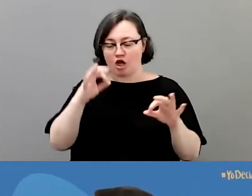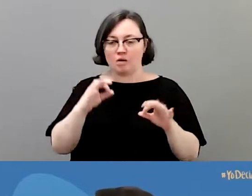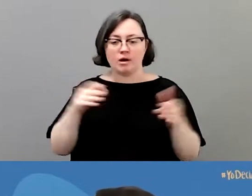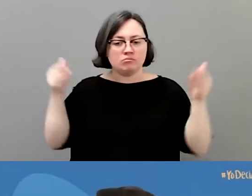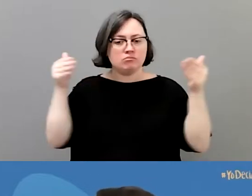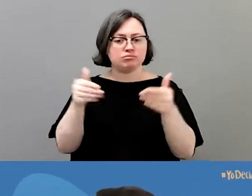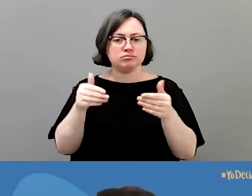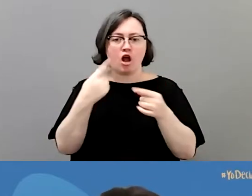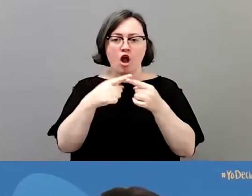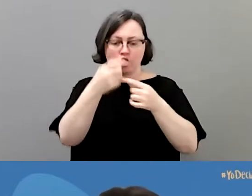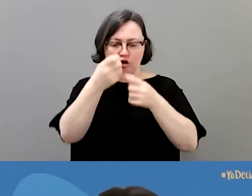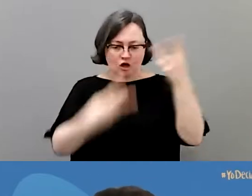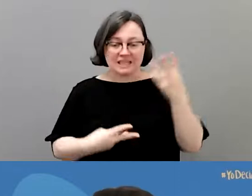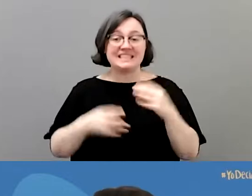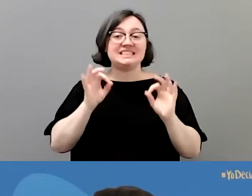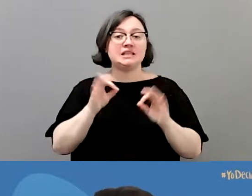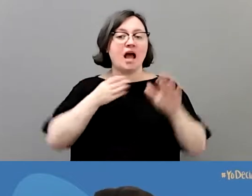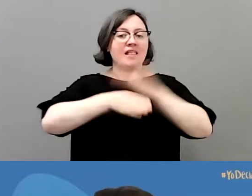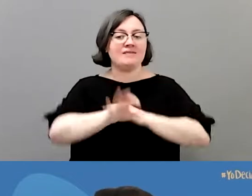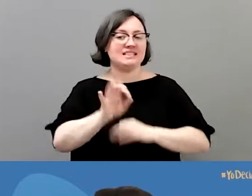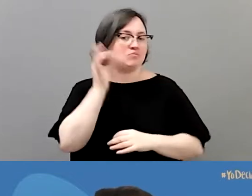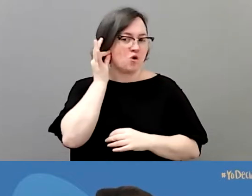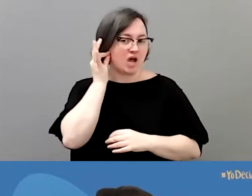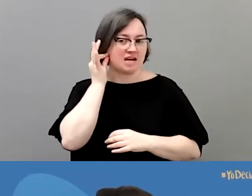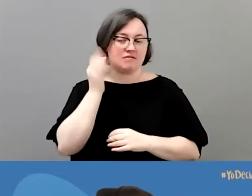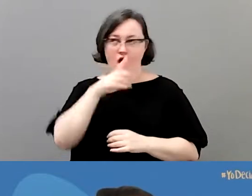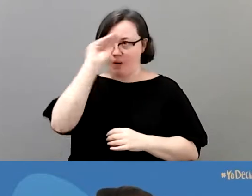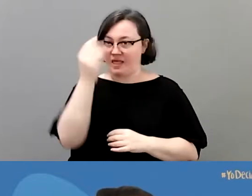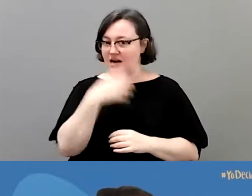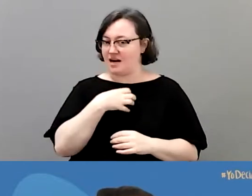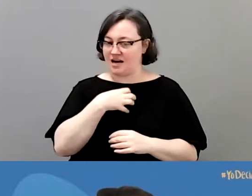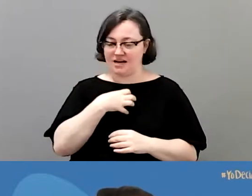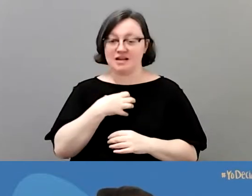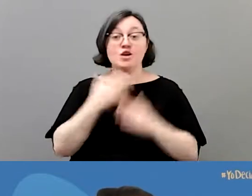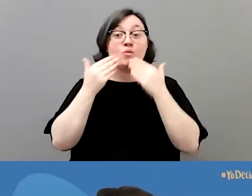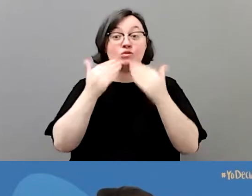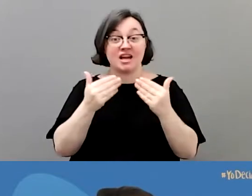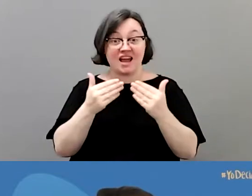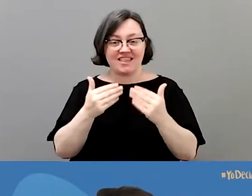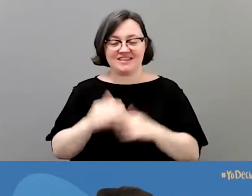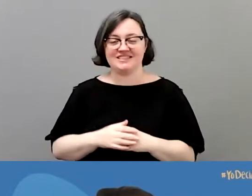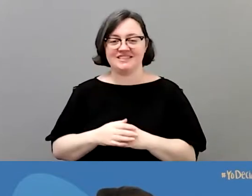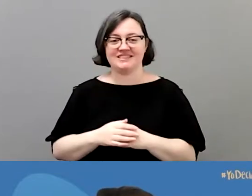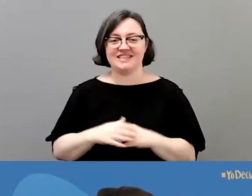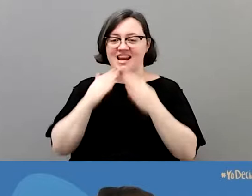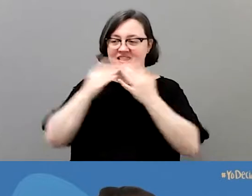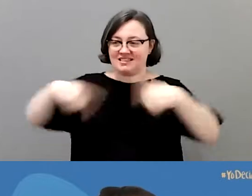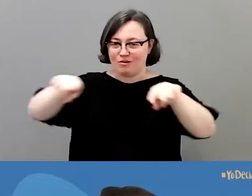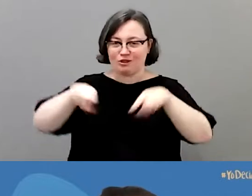en la accesibilidad de la mujer, que no se nos olvide. Así que nada, muchísimas gracias. A vosotros,